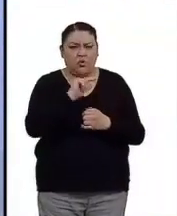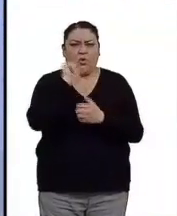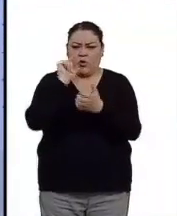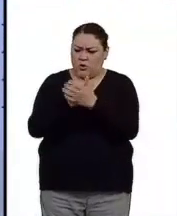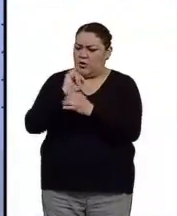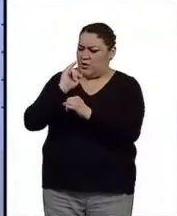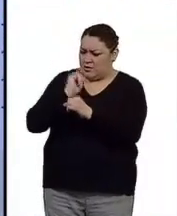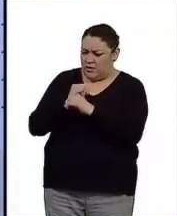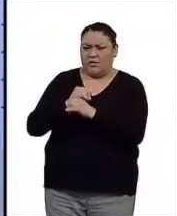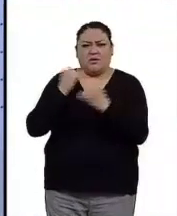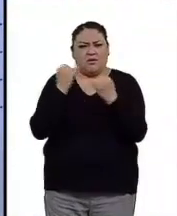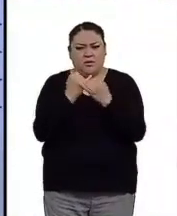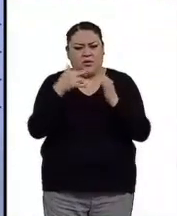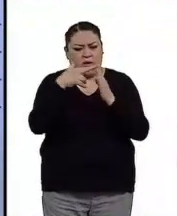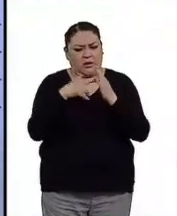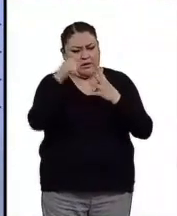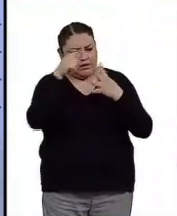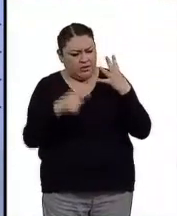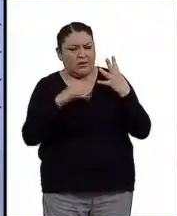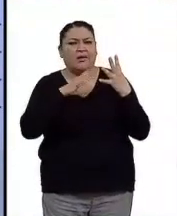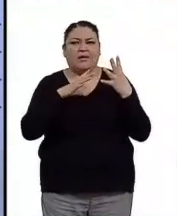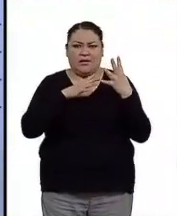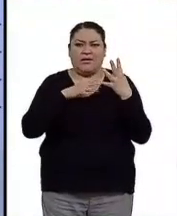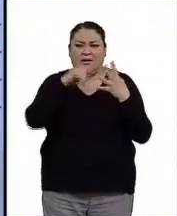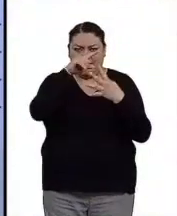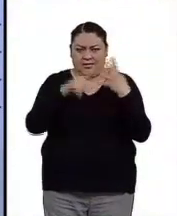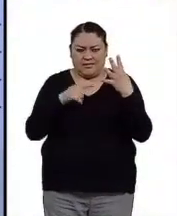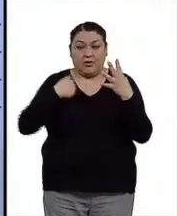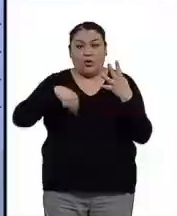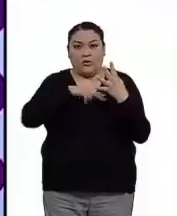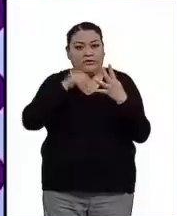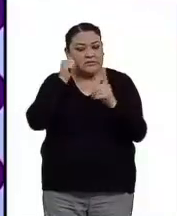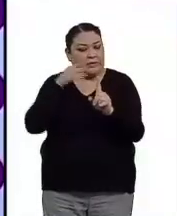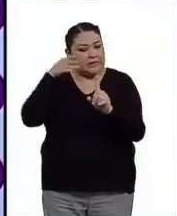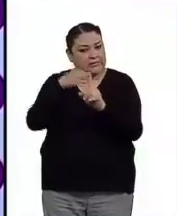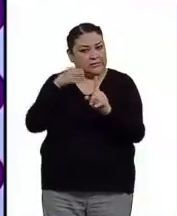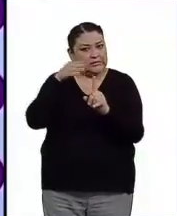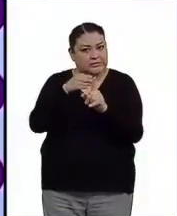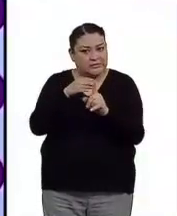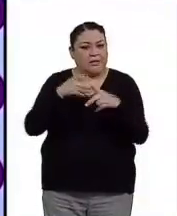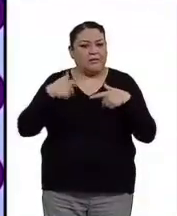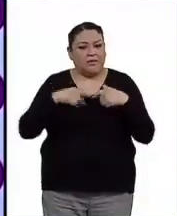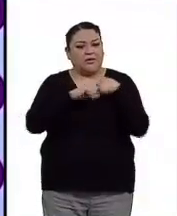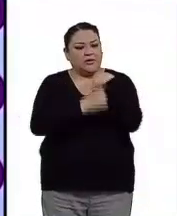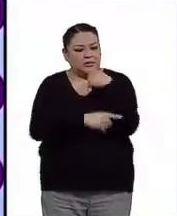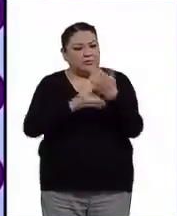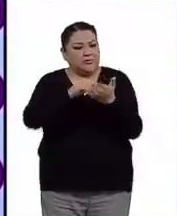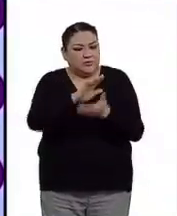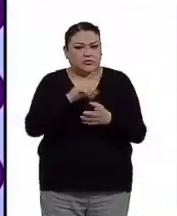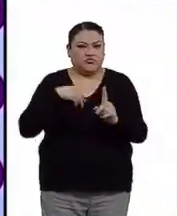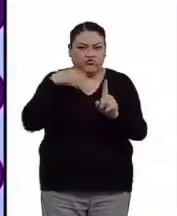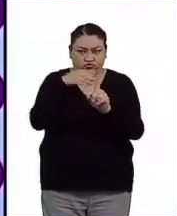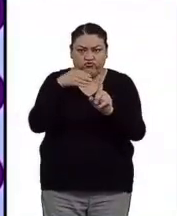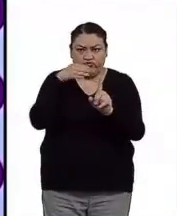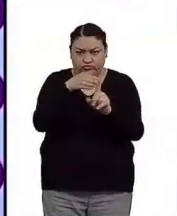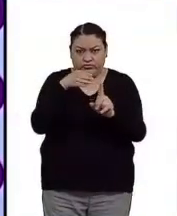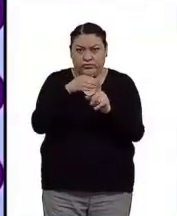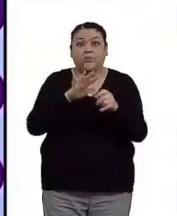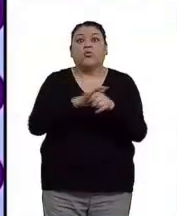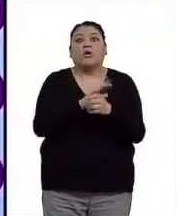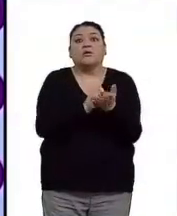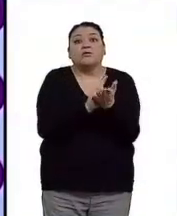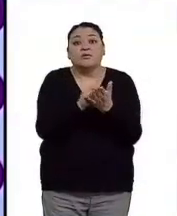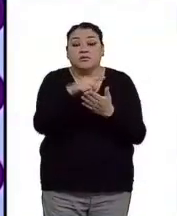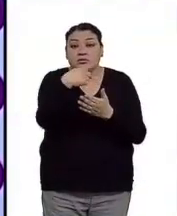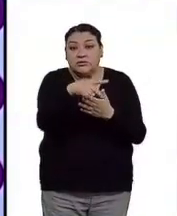estas legislaciones en materia laboral, bueno, nosotros nos abocamos mucho a esta parte del despido por embarazo, ¿no? Que tiene que ver con una violación